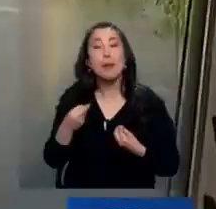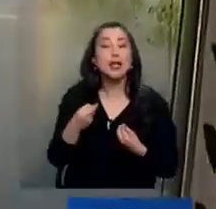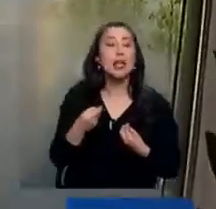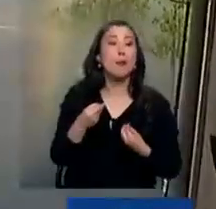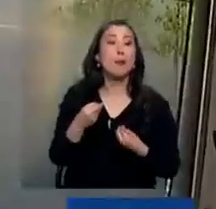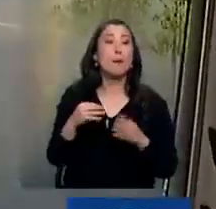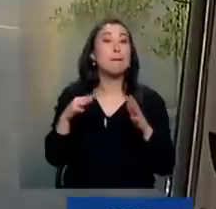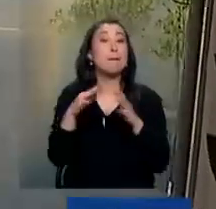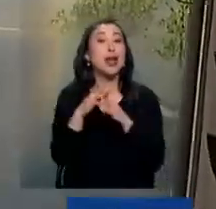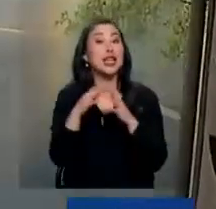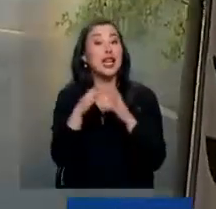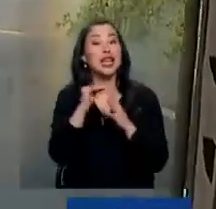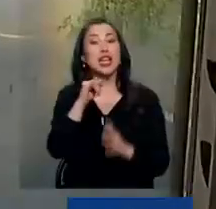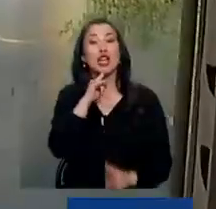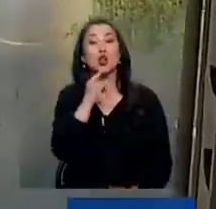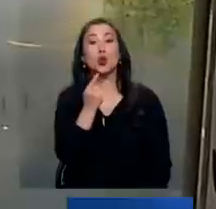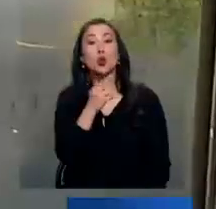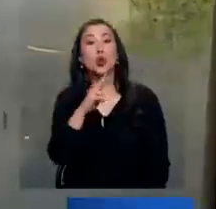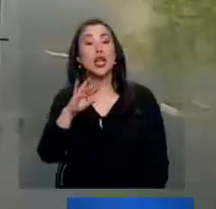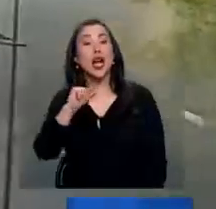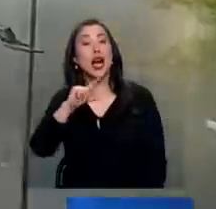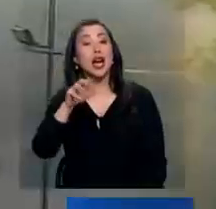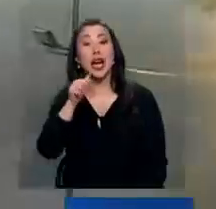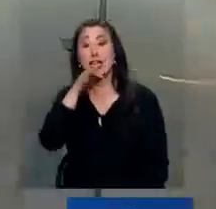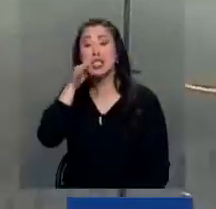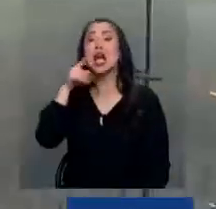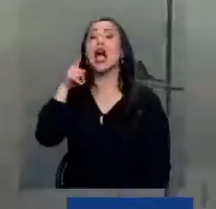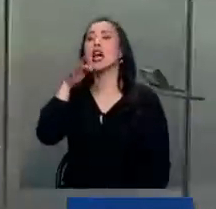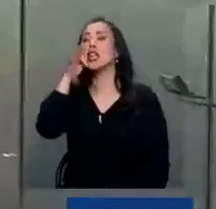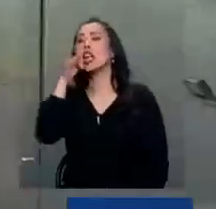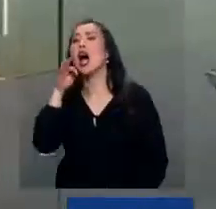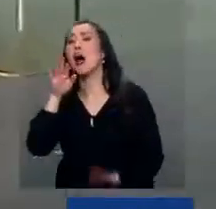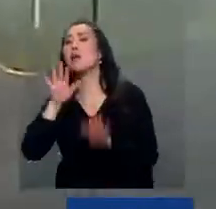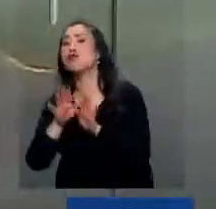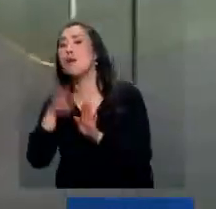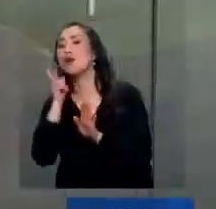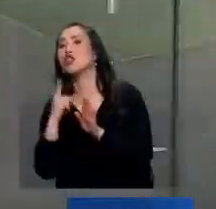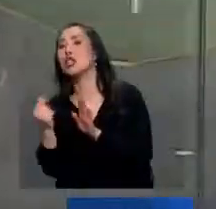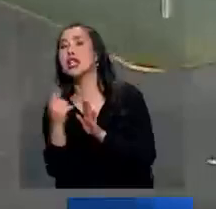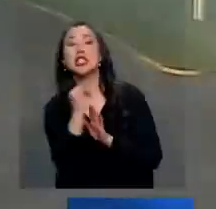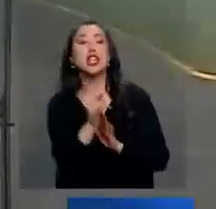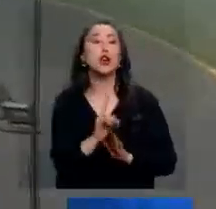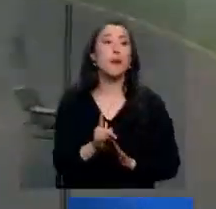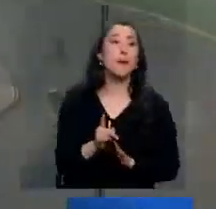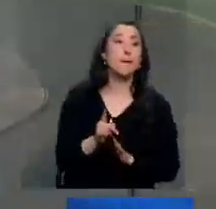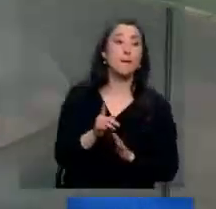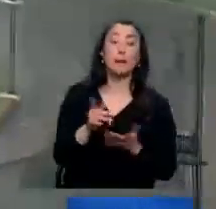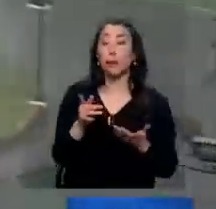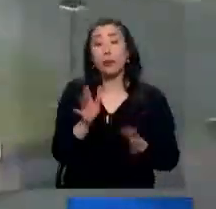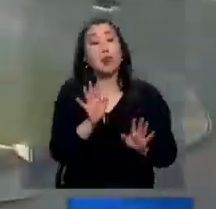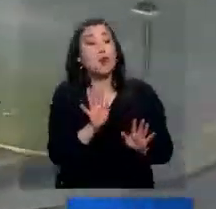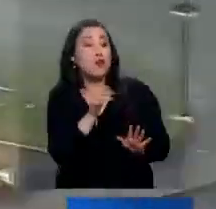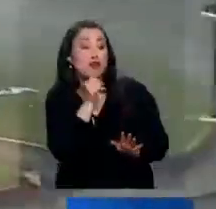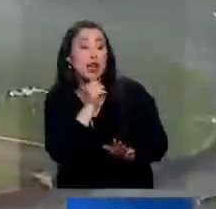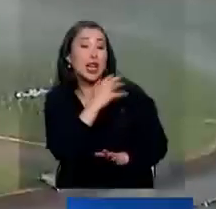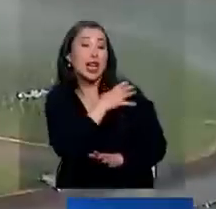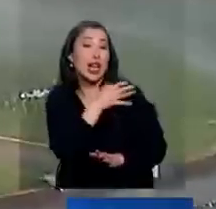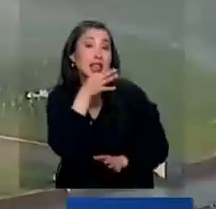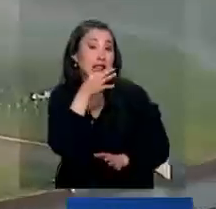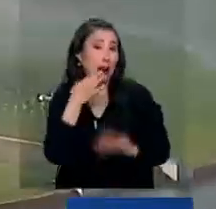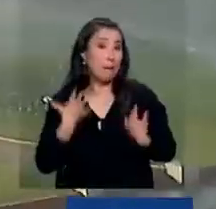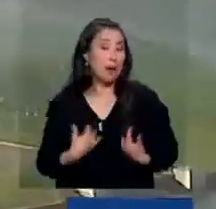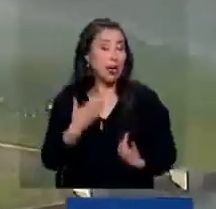el general Turriaga, porque él dice que él es el mandatado a decir si hay o no toque de queda más tarde. Son imágenes de Plaza Estamos Italia. Estamos esperando amigo. Que hable el general todavía. Claro, y